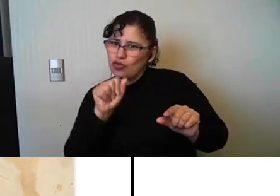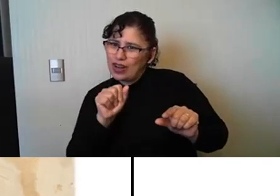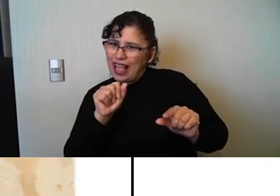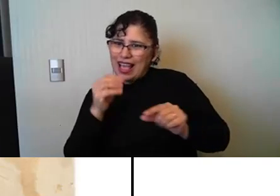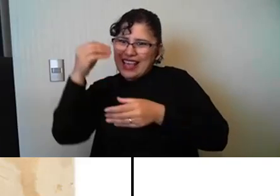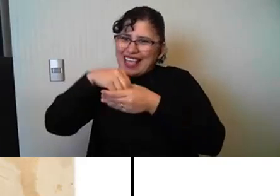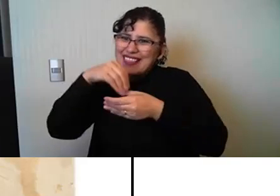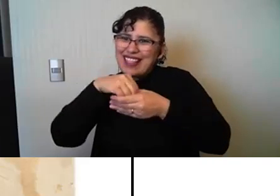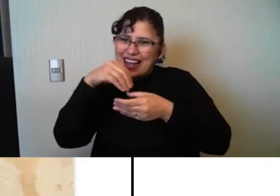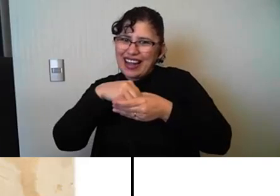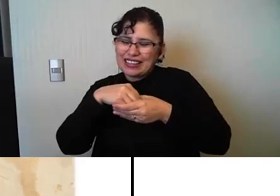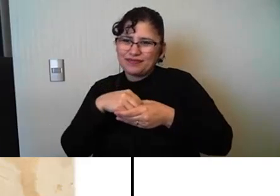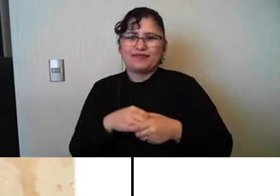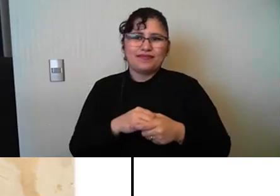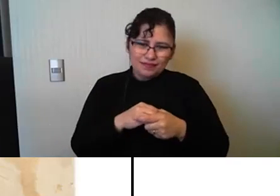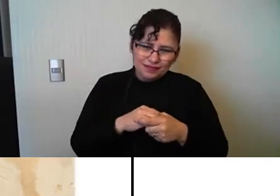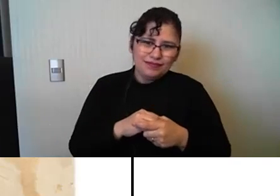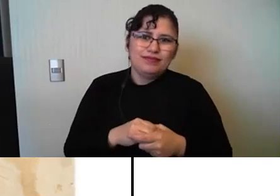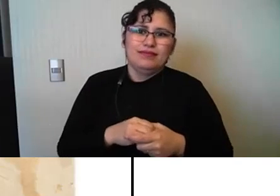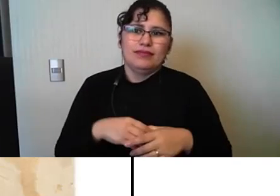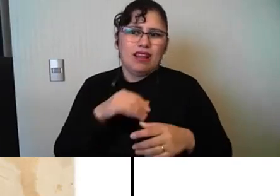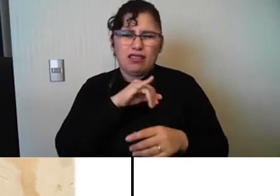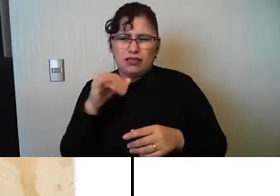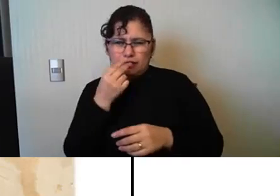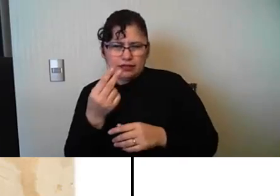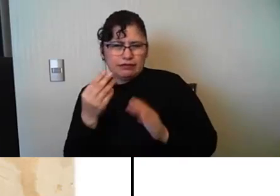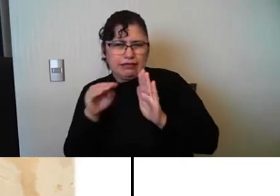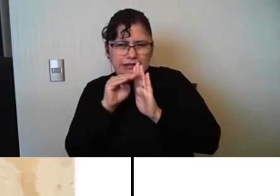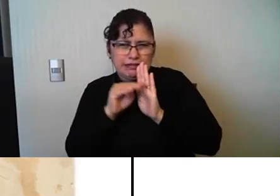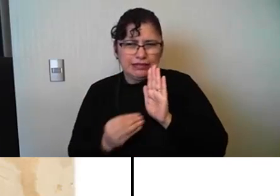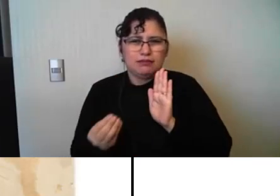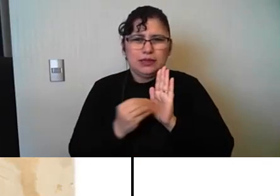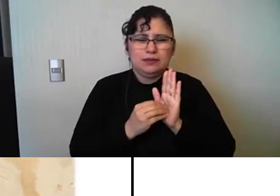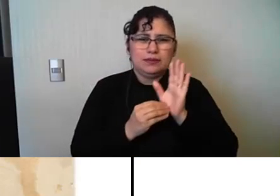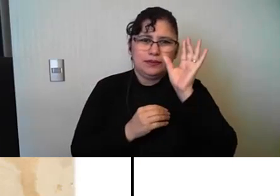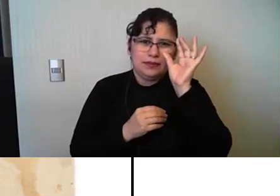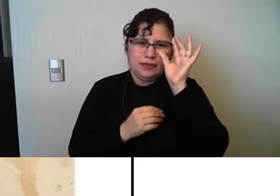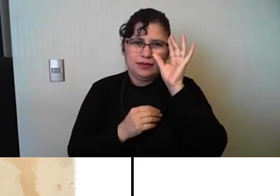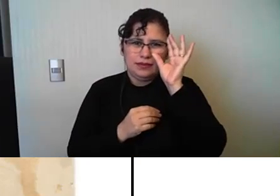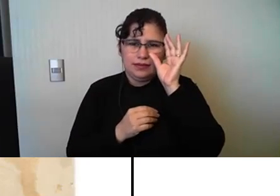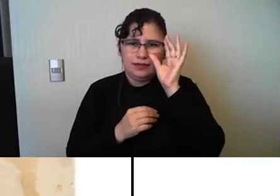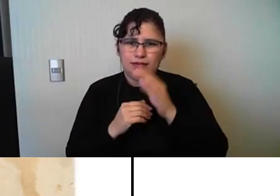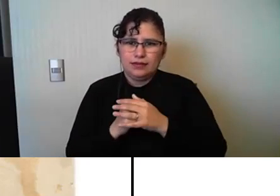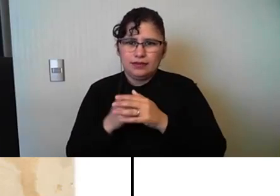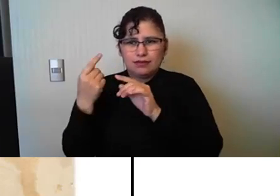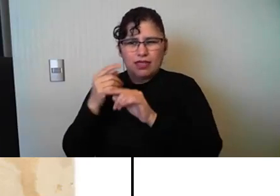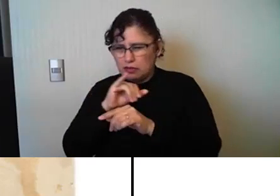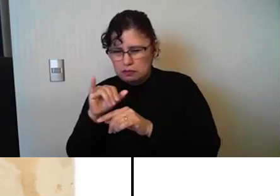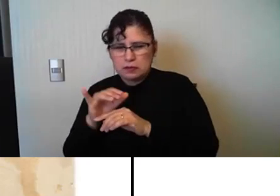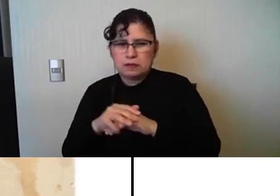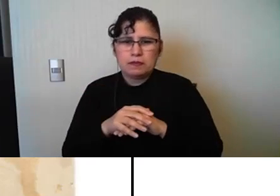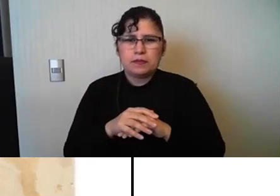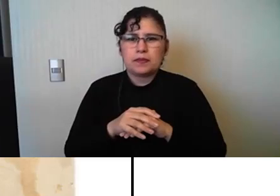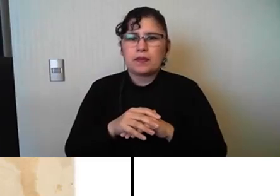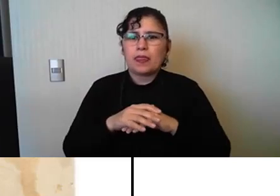denomina cápsula interna. Lo vamos a ver con más detalle en unos instantes, que tiene